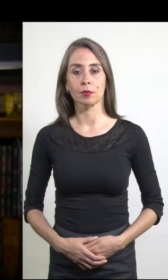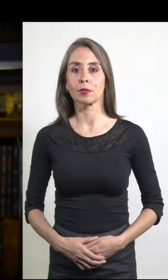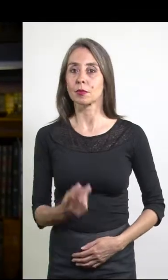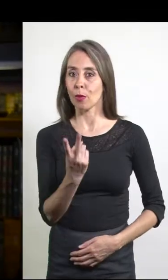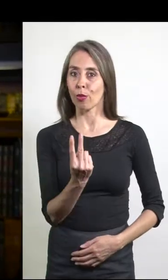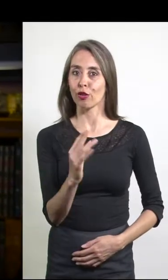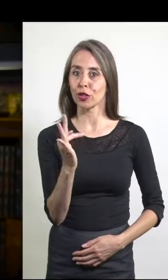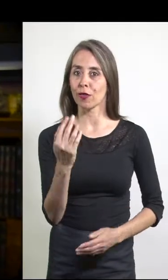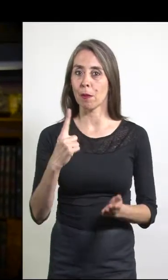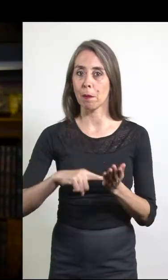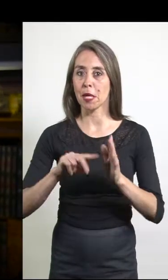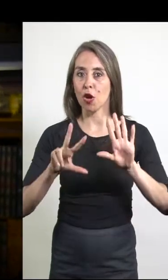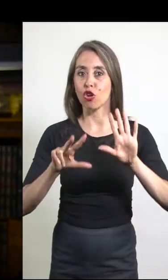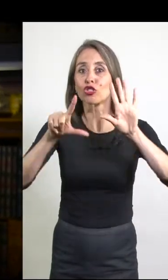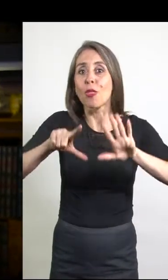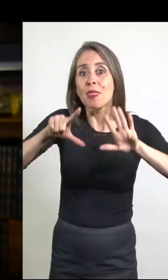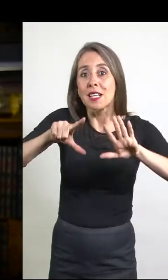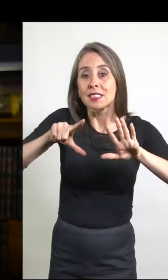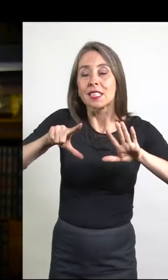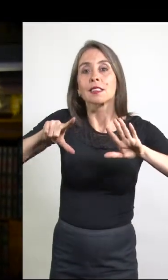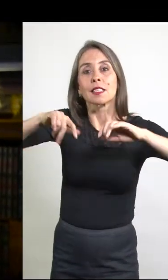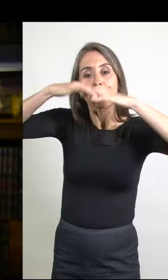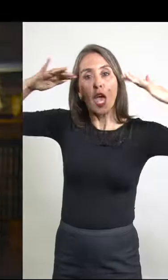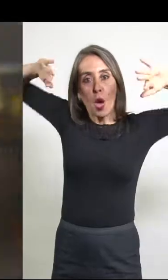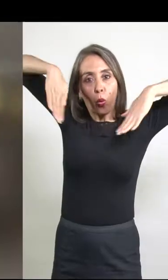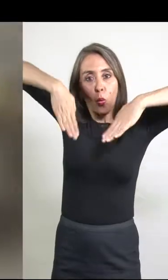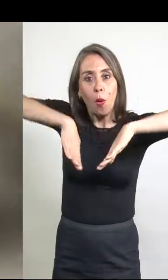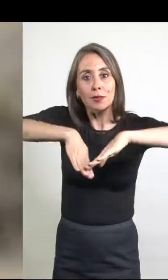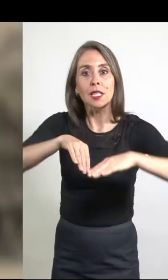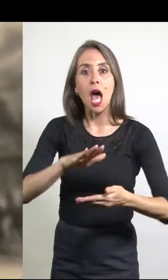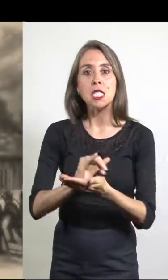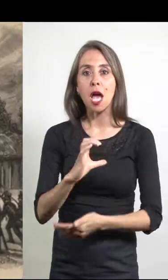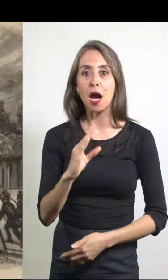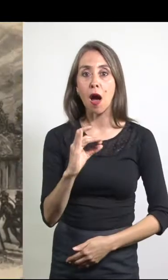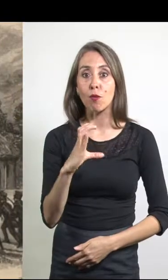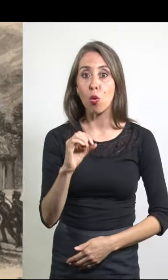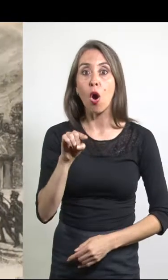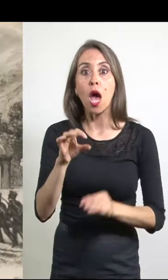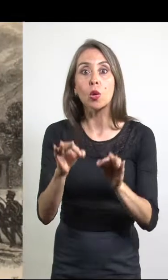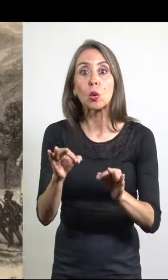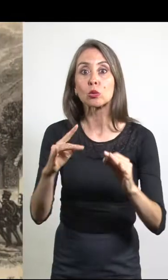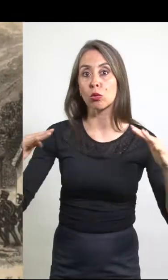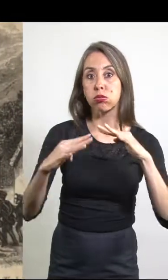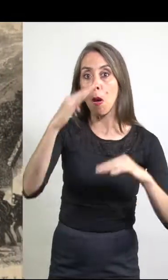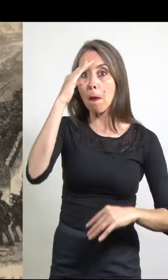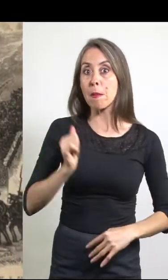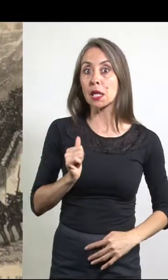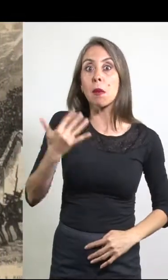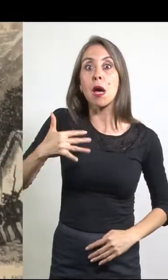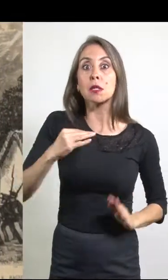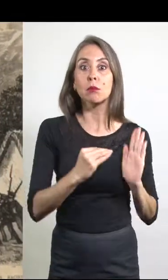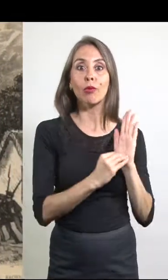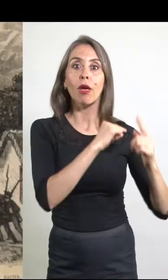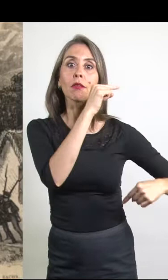El 12 de febrero de 1817, en la cuesta de Chacabuco, ocurrió uno de los eventos militares más importantes de nuestra